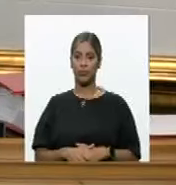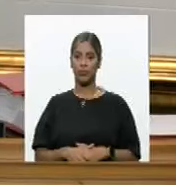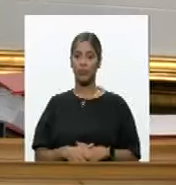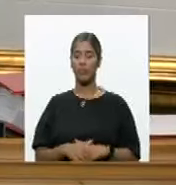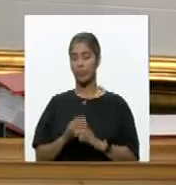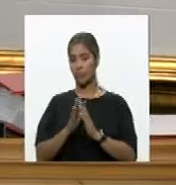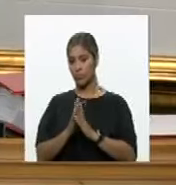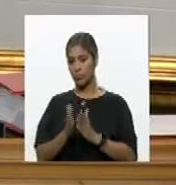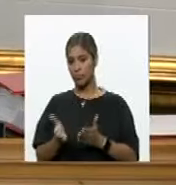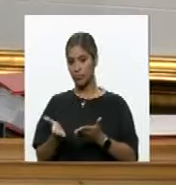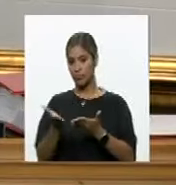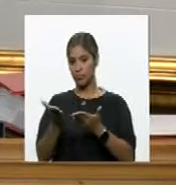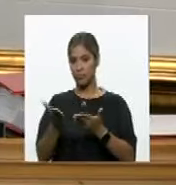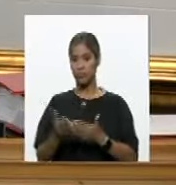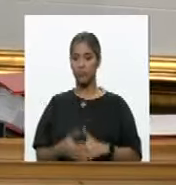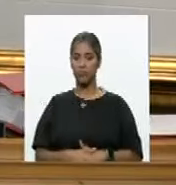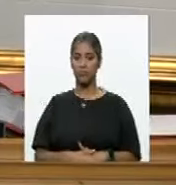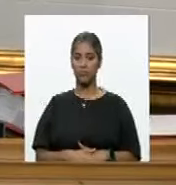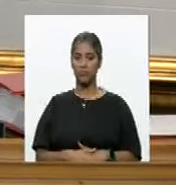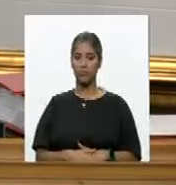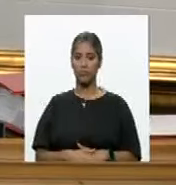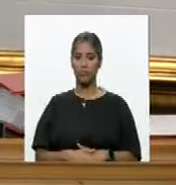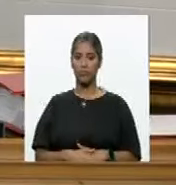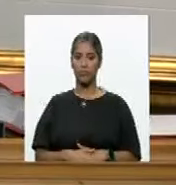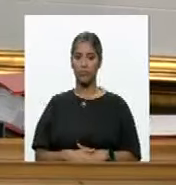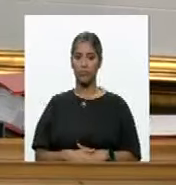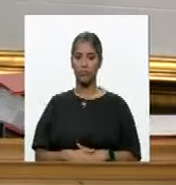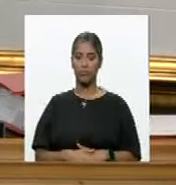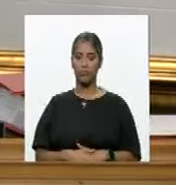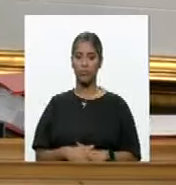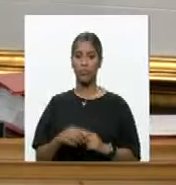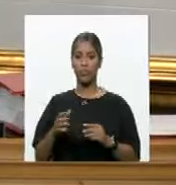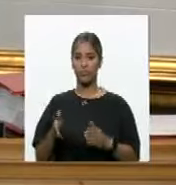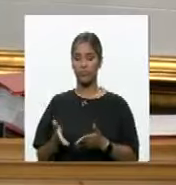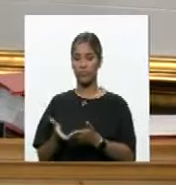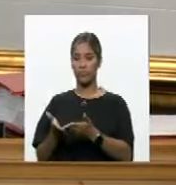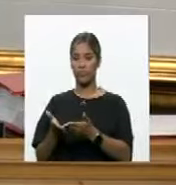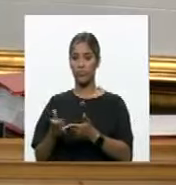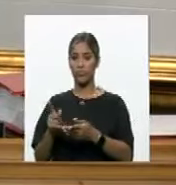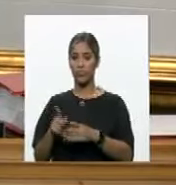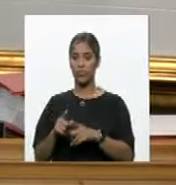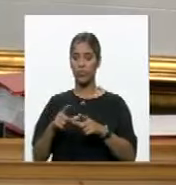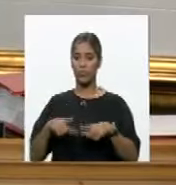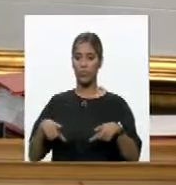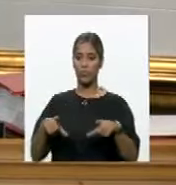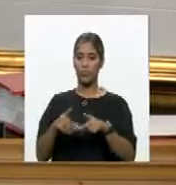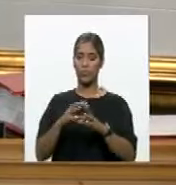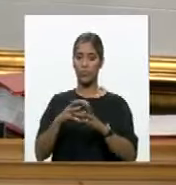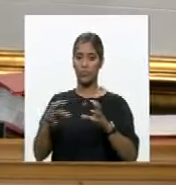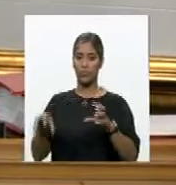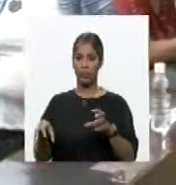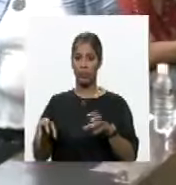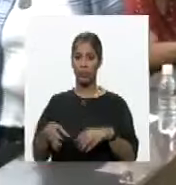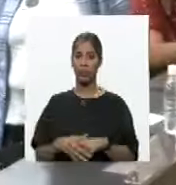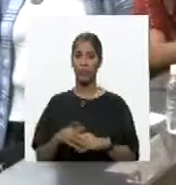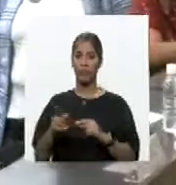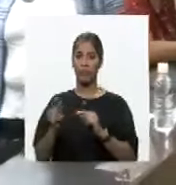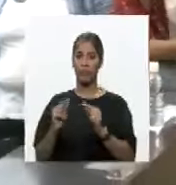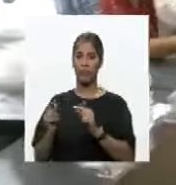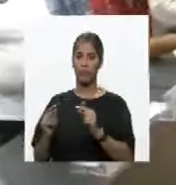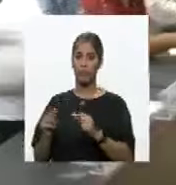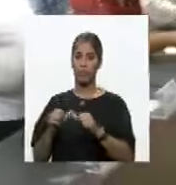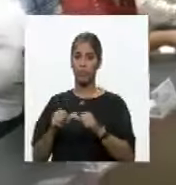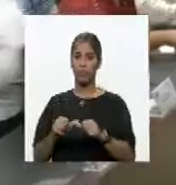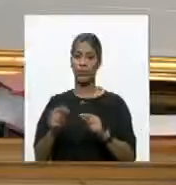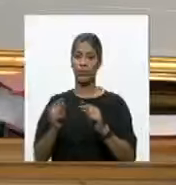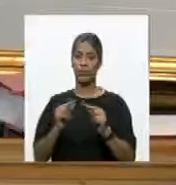Sírvanse, por favor, los diputados mencionados, retirarse a un habitáculo anexo a la sala de plenaria a los efectos de